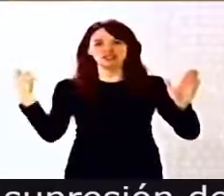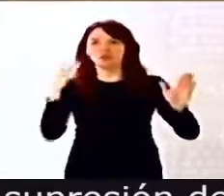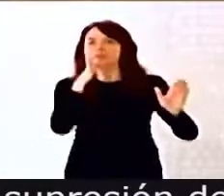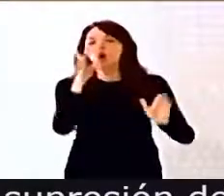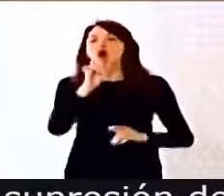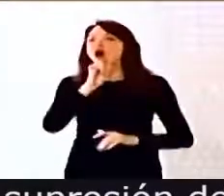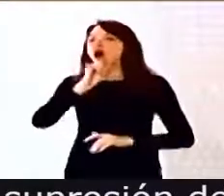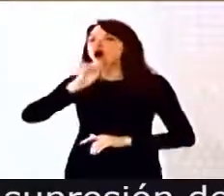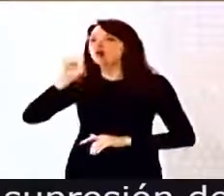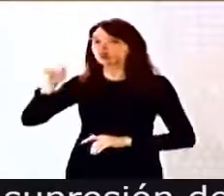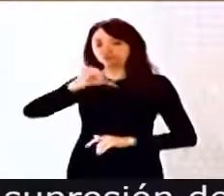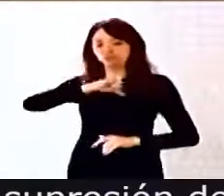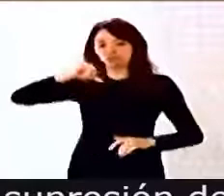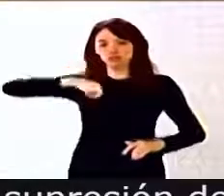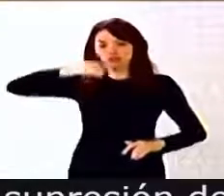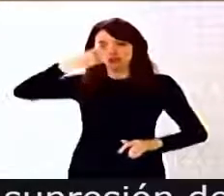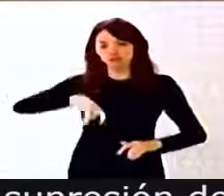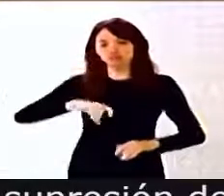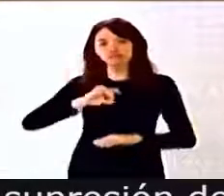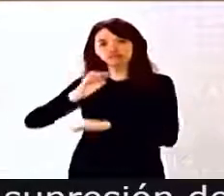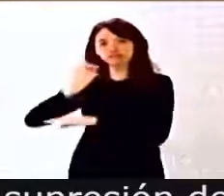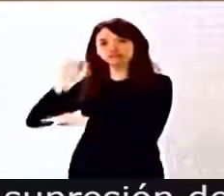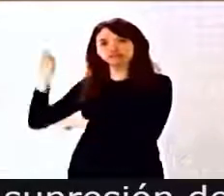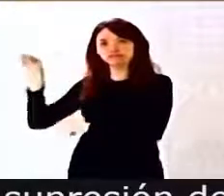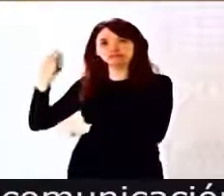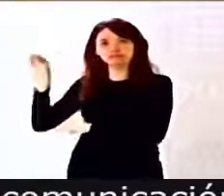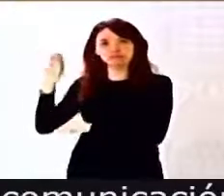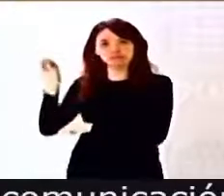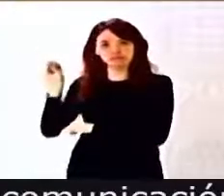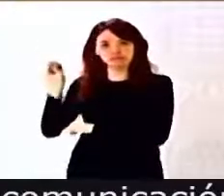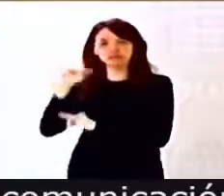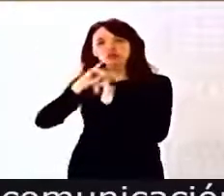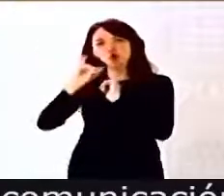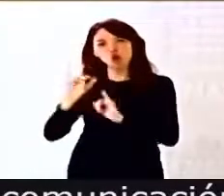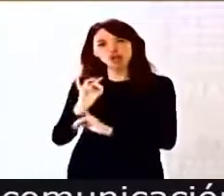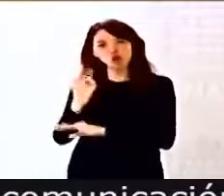que le realicé personalmente al ministro Illa por correo.